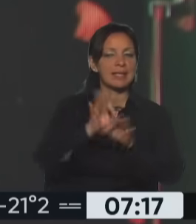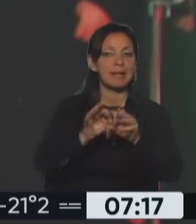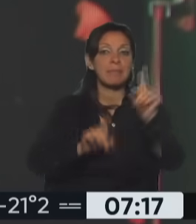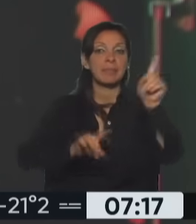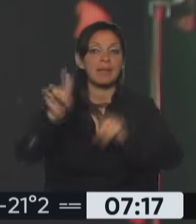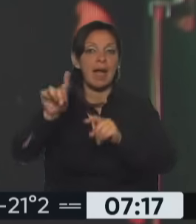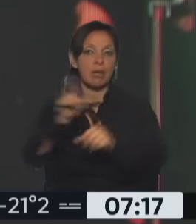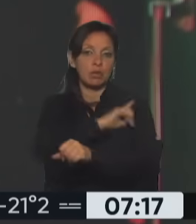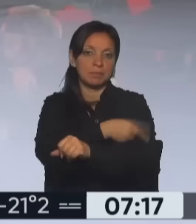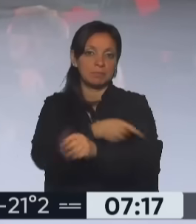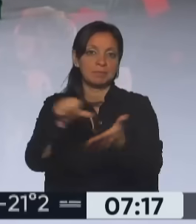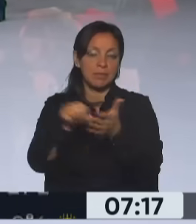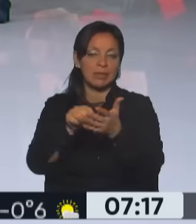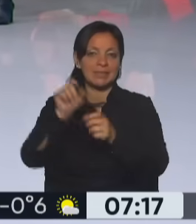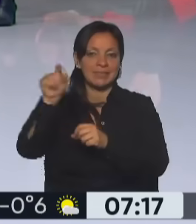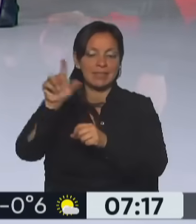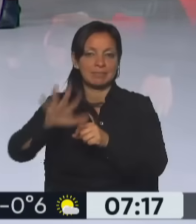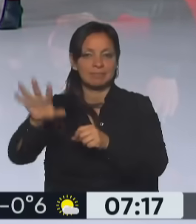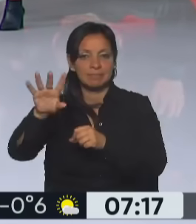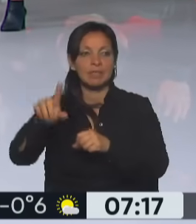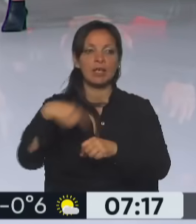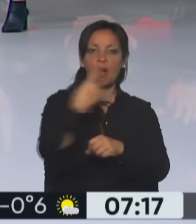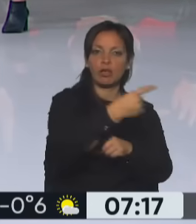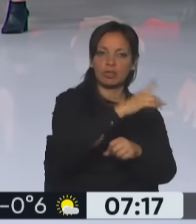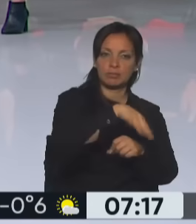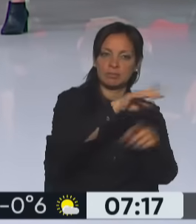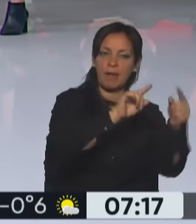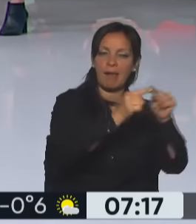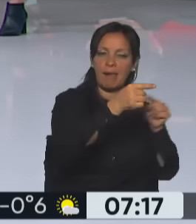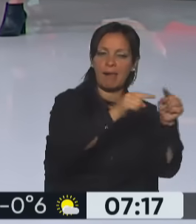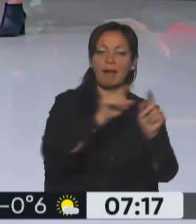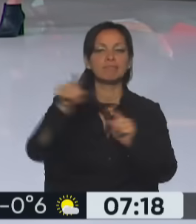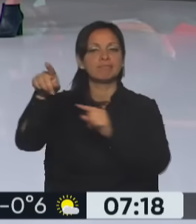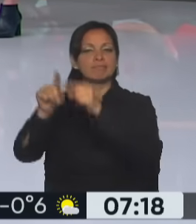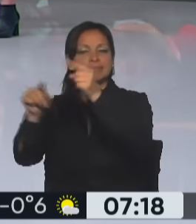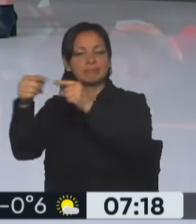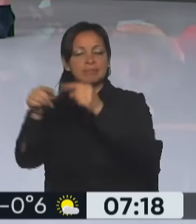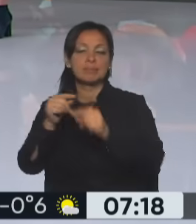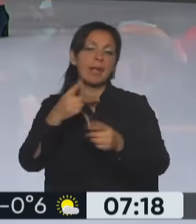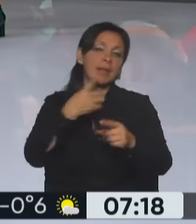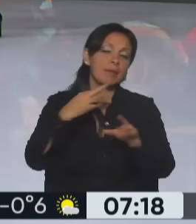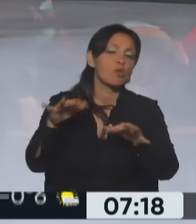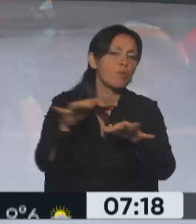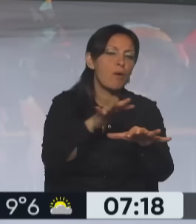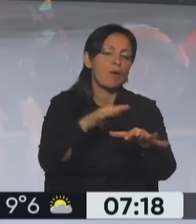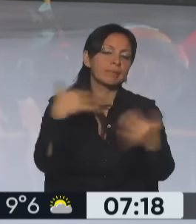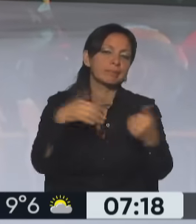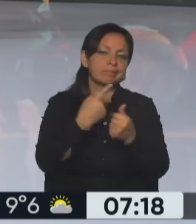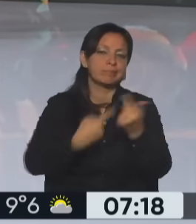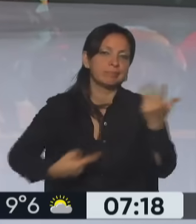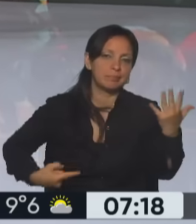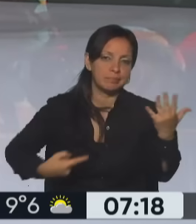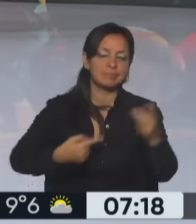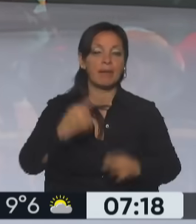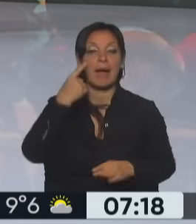orientales entre sí y algunas potencias occidentales entre sí las especulaciones son muchas pero bueno tendremos en